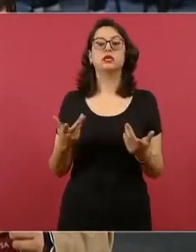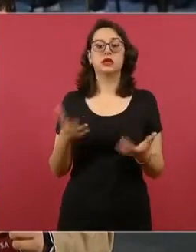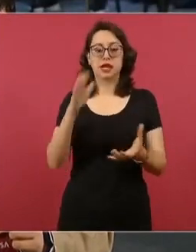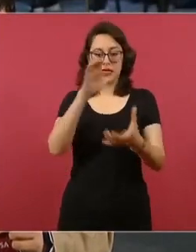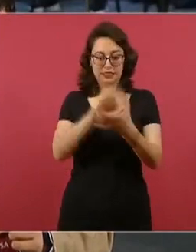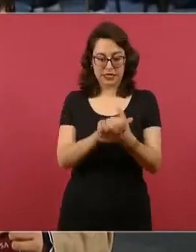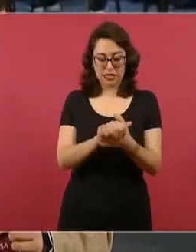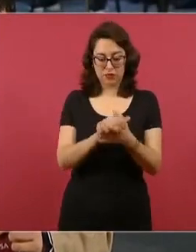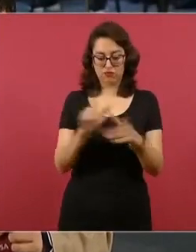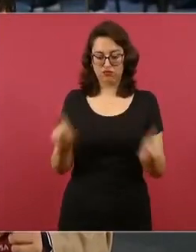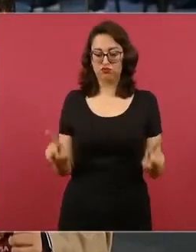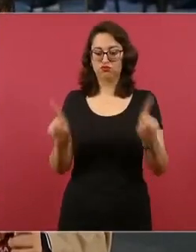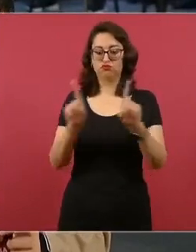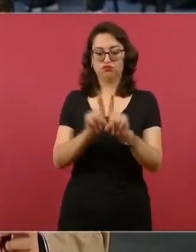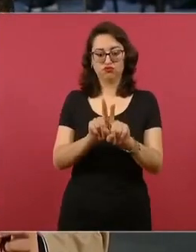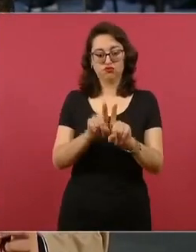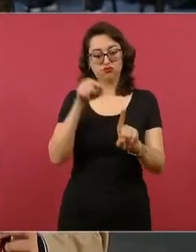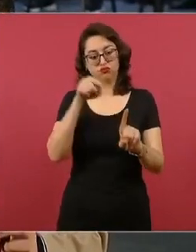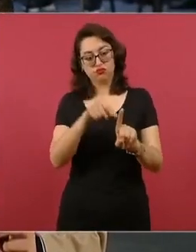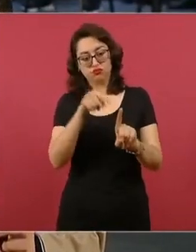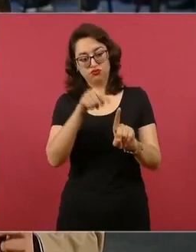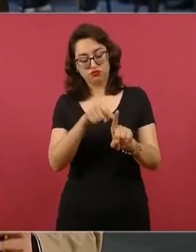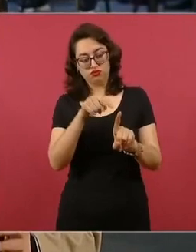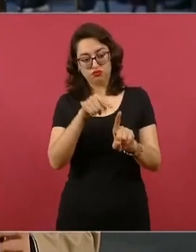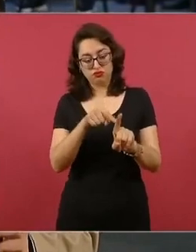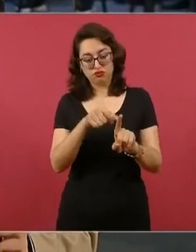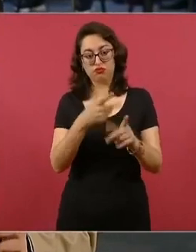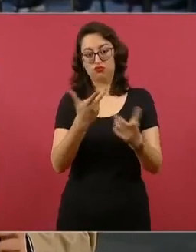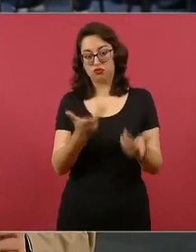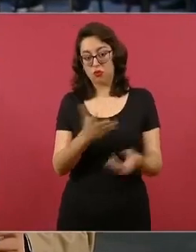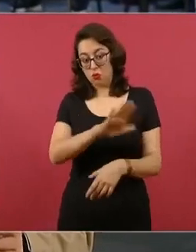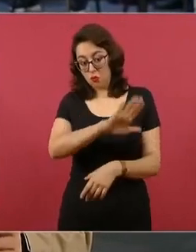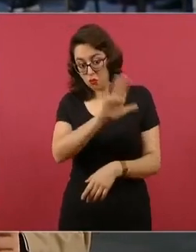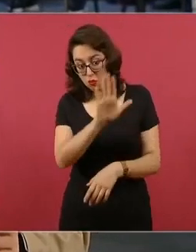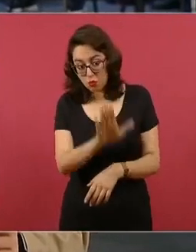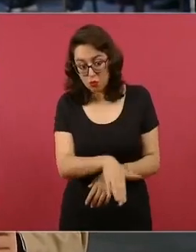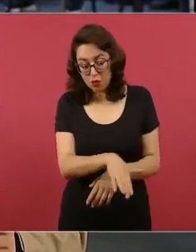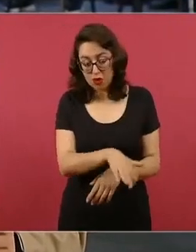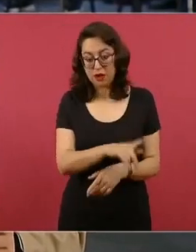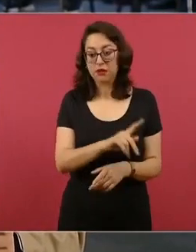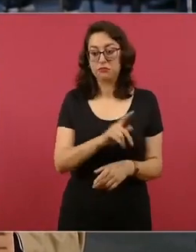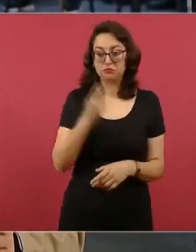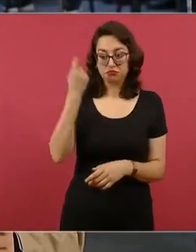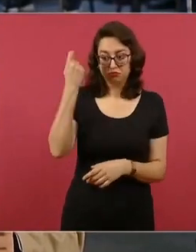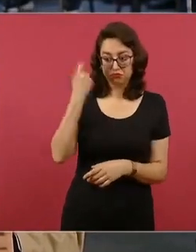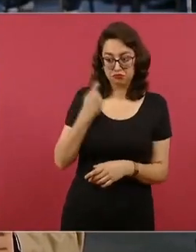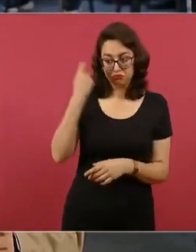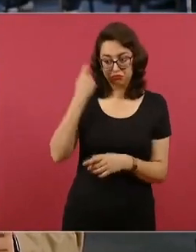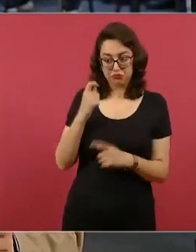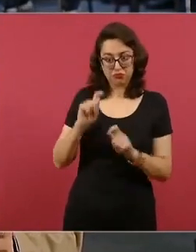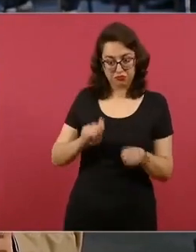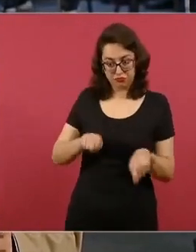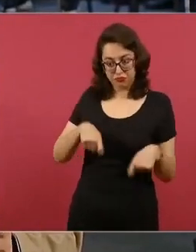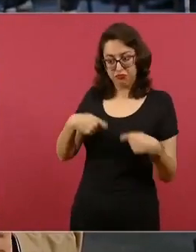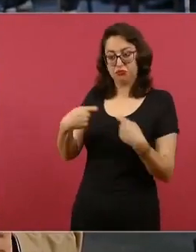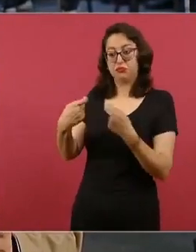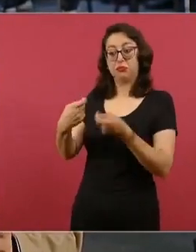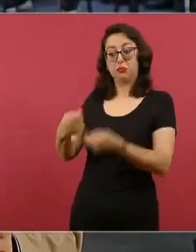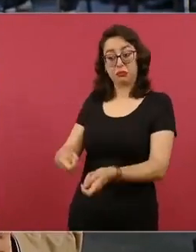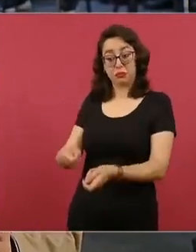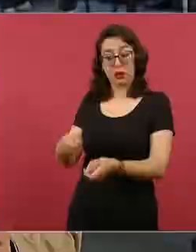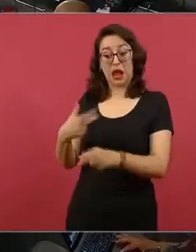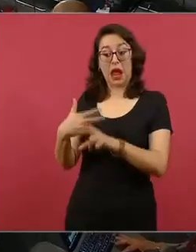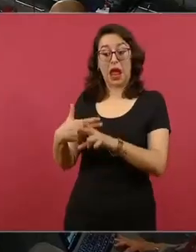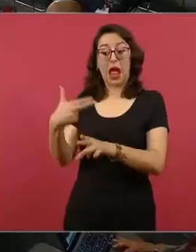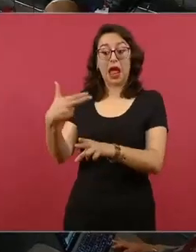desde el día del fallecimiento del asegurado o pensionado y cesará con la muerte del beneficiario o cuando